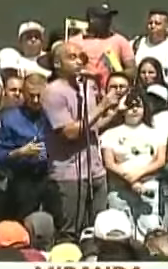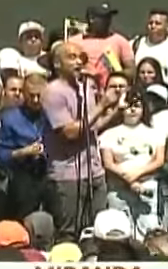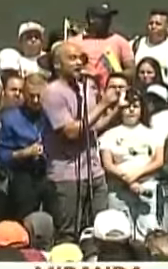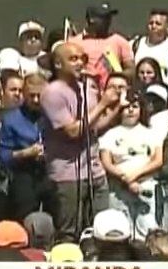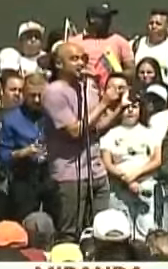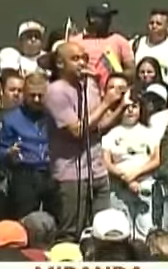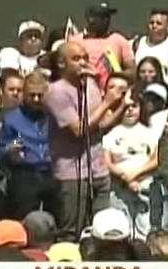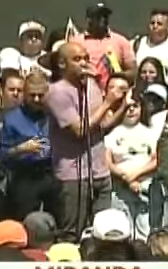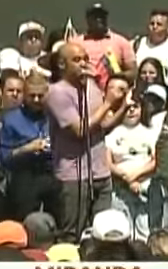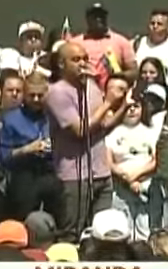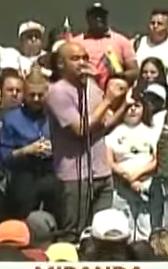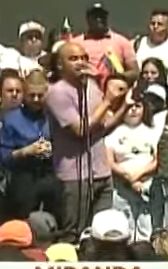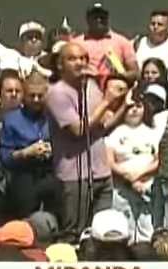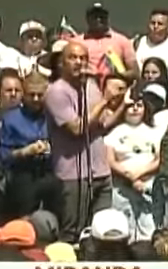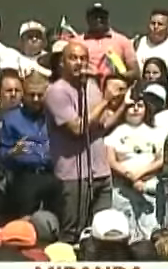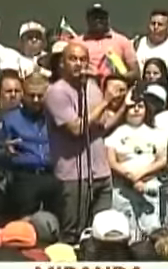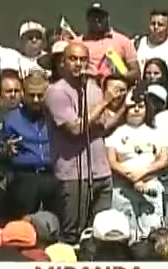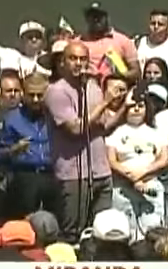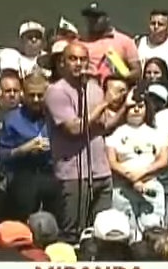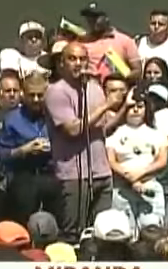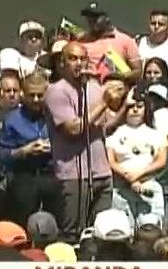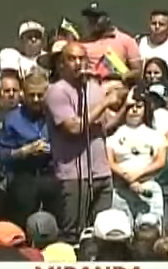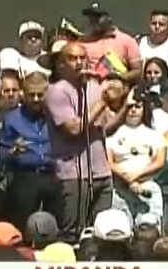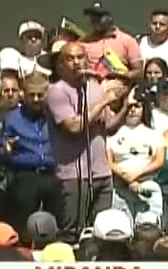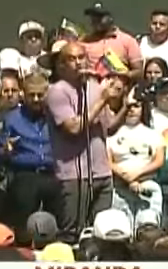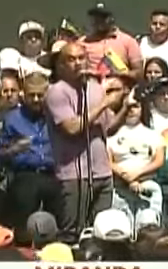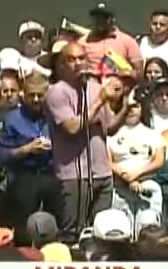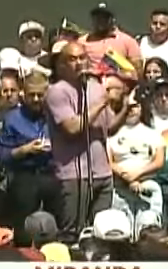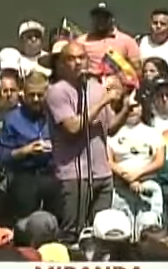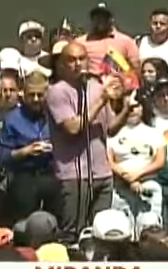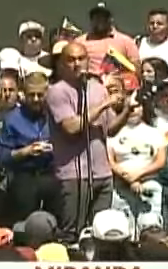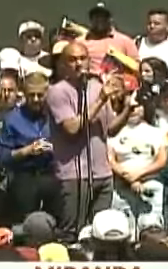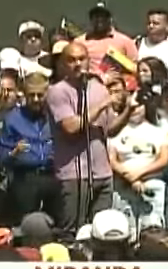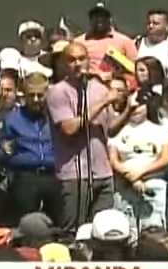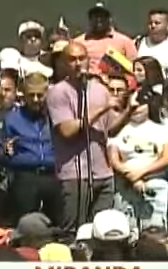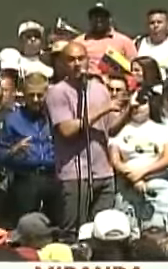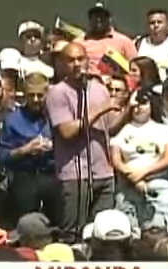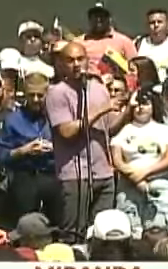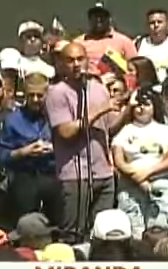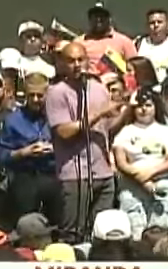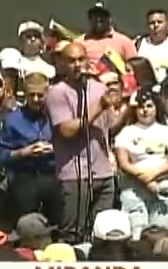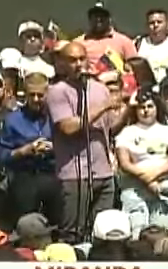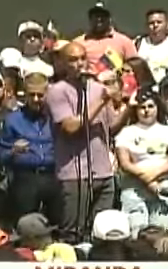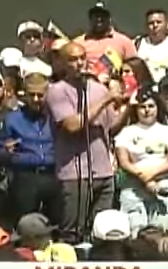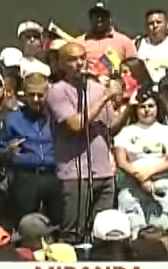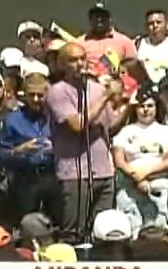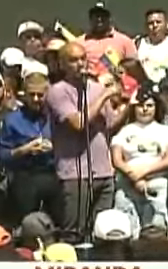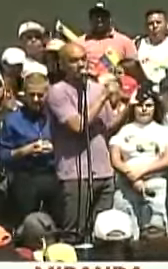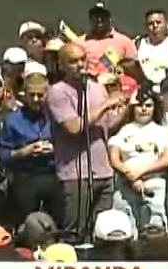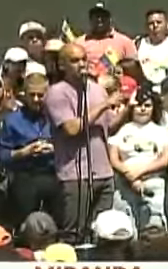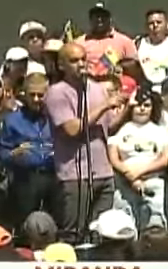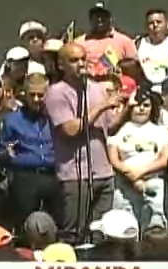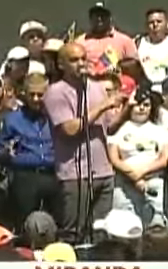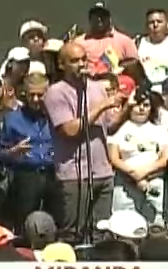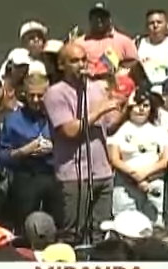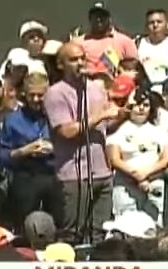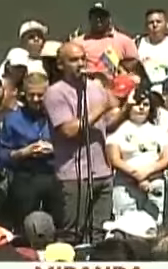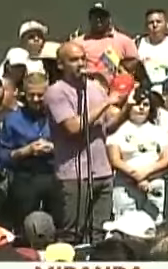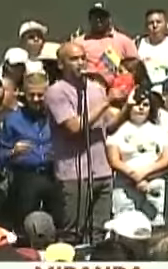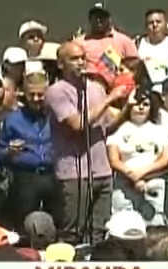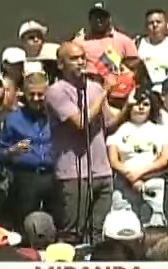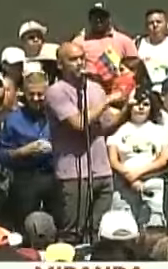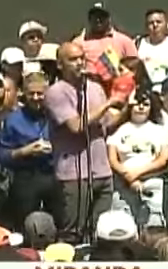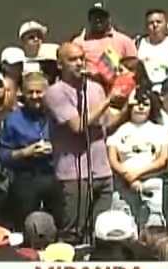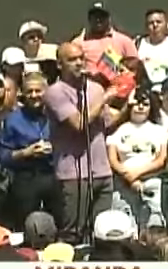Es Piar quien se levanta de nuevo, junto a sus zambos, junto a sus negros, junto a sus indios, a la